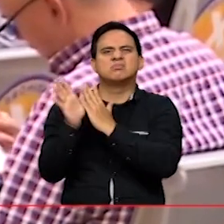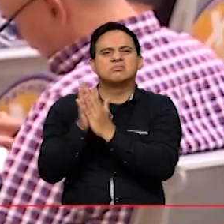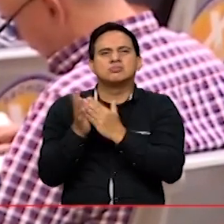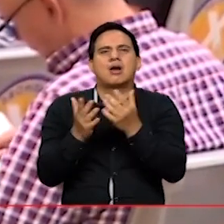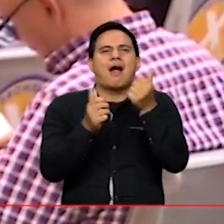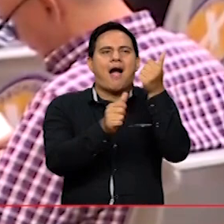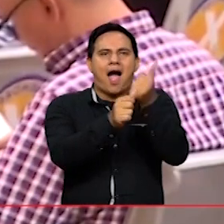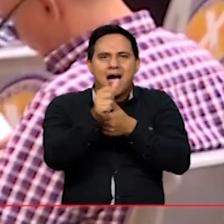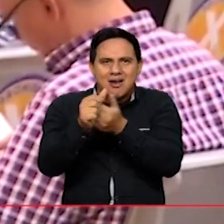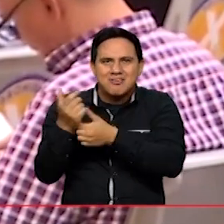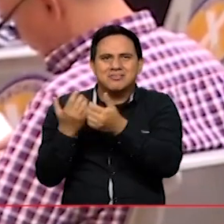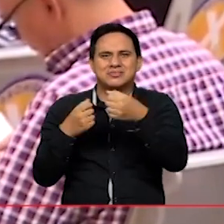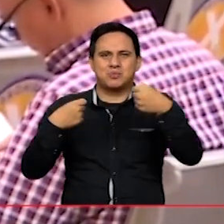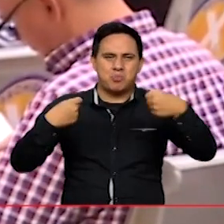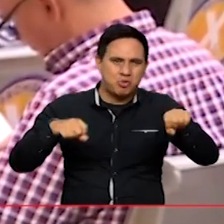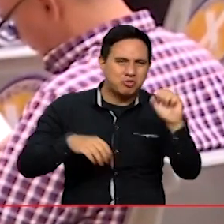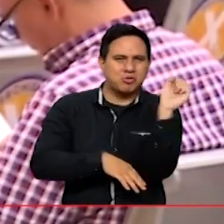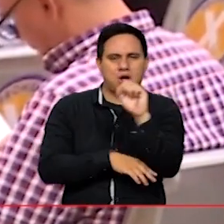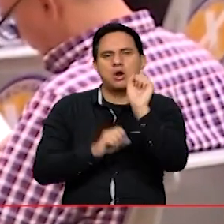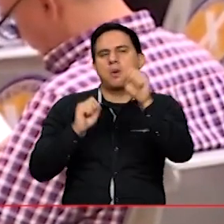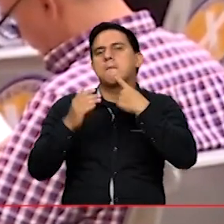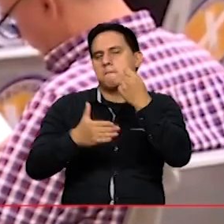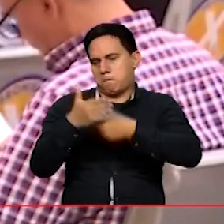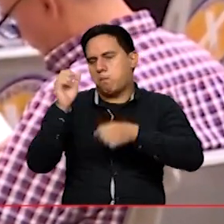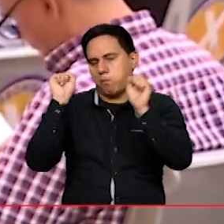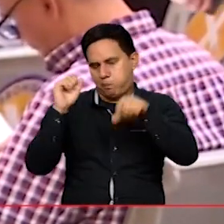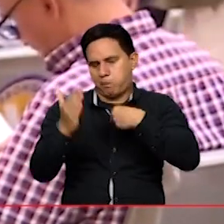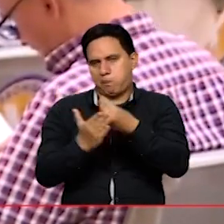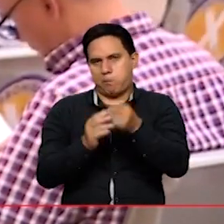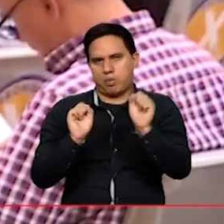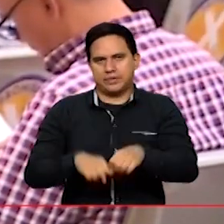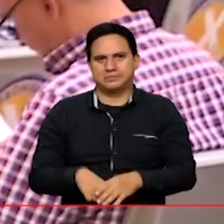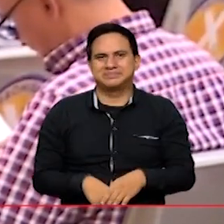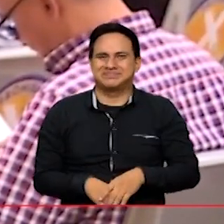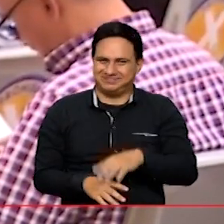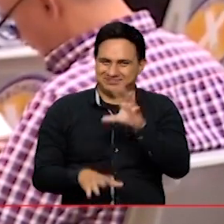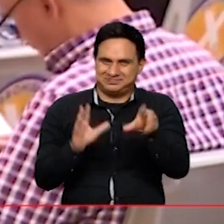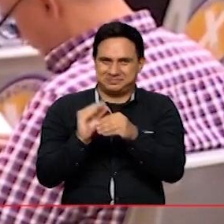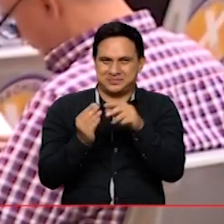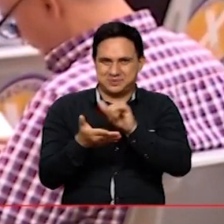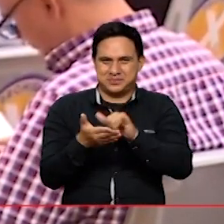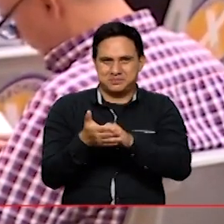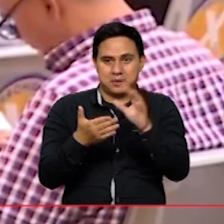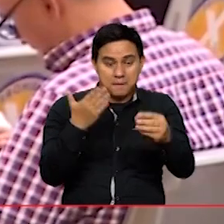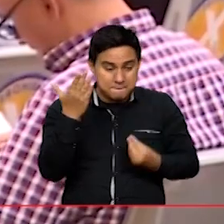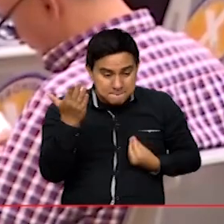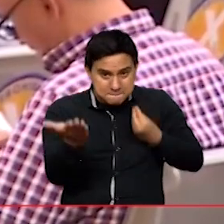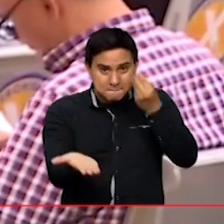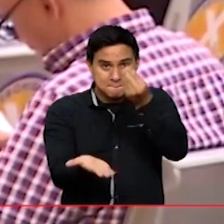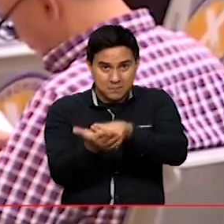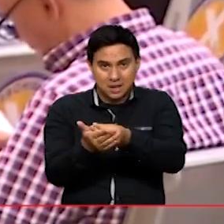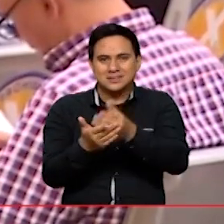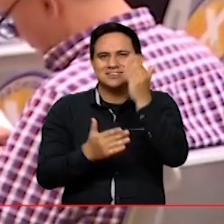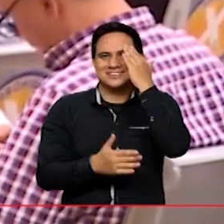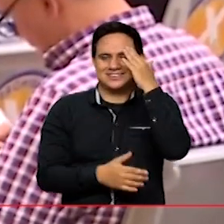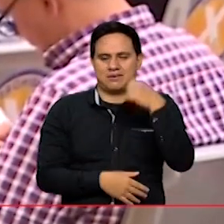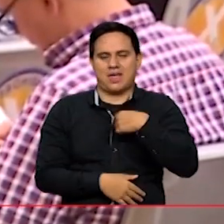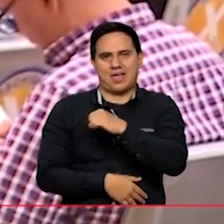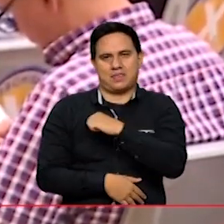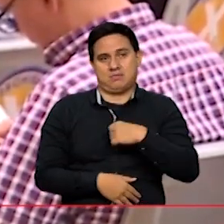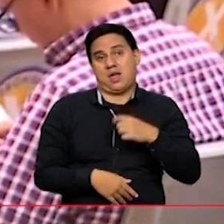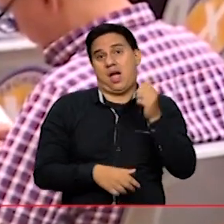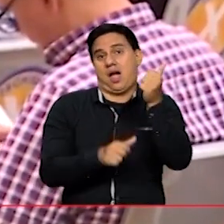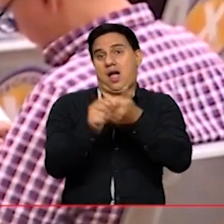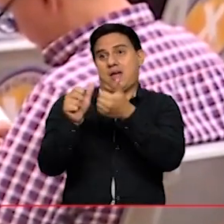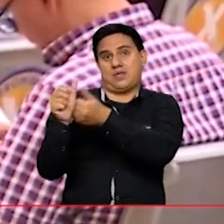cada vehículo. Una recomendación súper especial y es que como la liquidación del impuesto automotor es una declaración privada e individual de